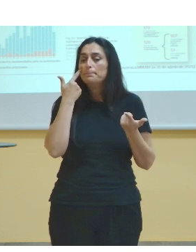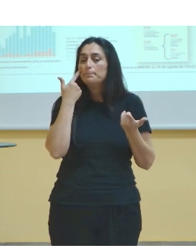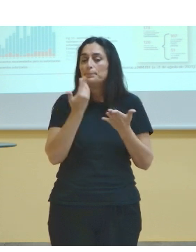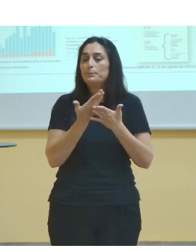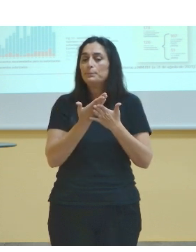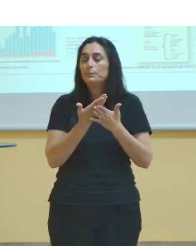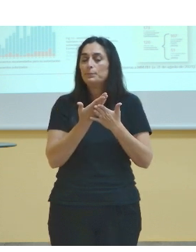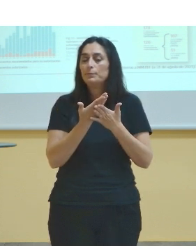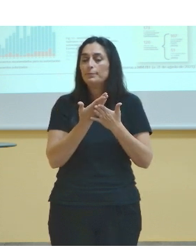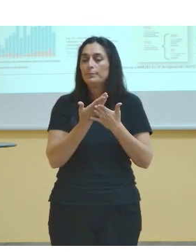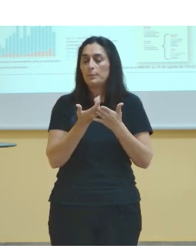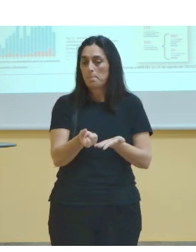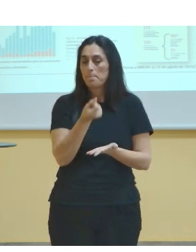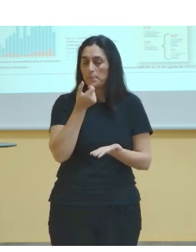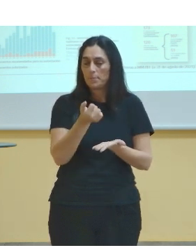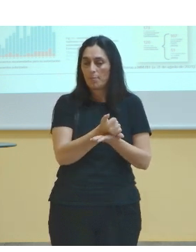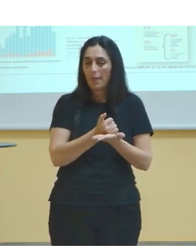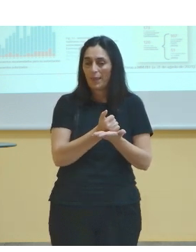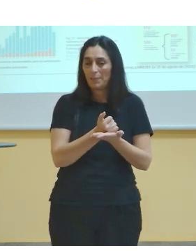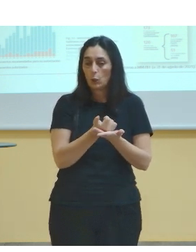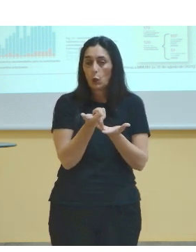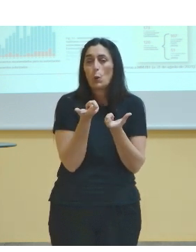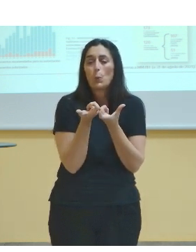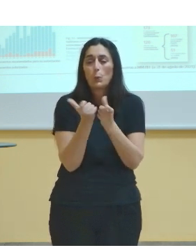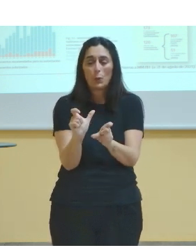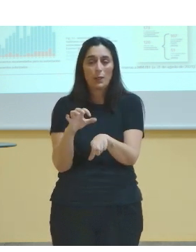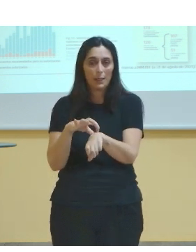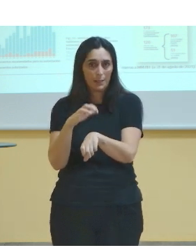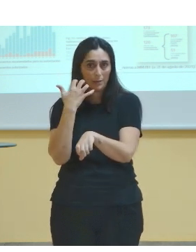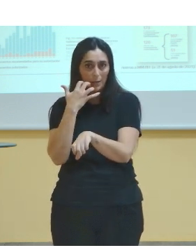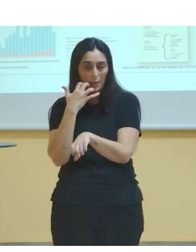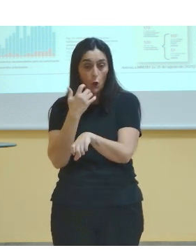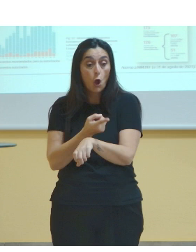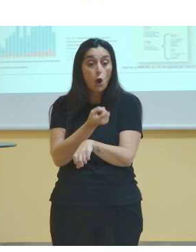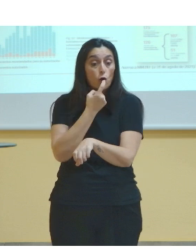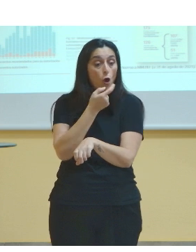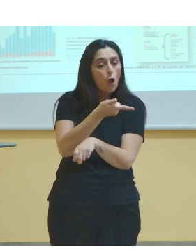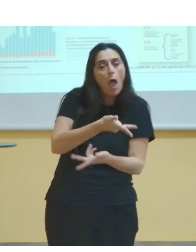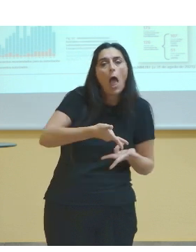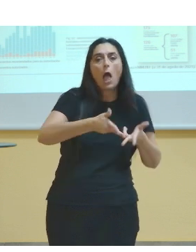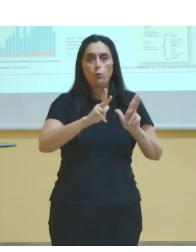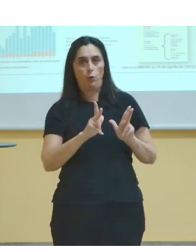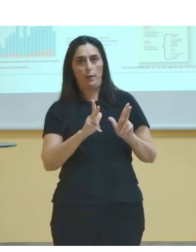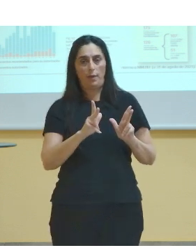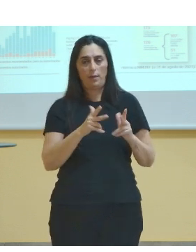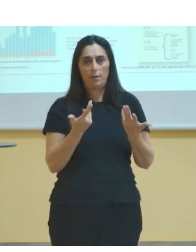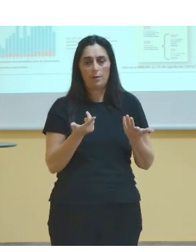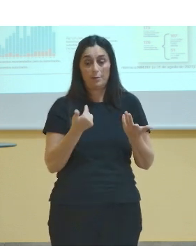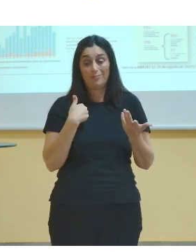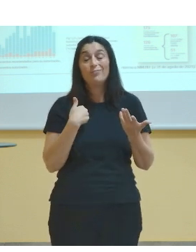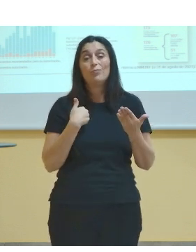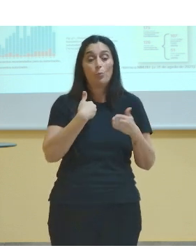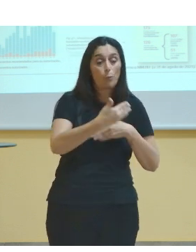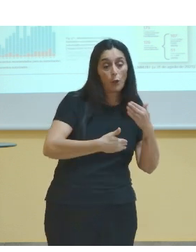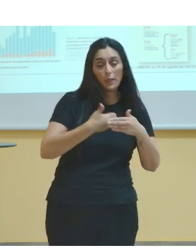declaraciones de medicamento huérfano, las rojas son las que se han autorizado. Es decir, que en ese